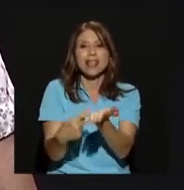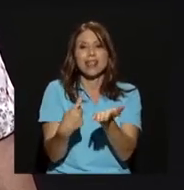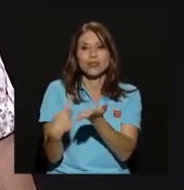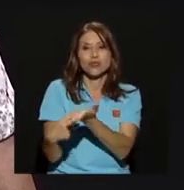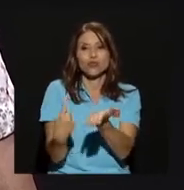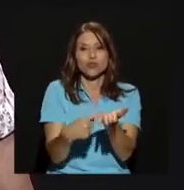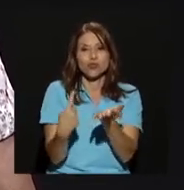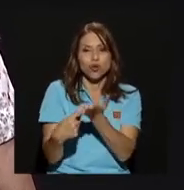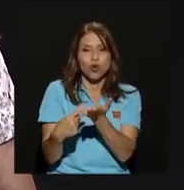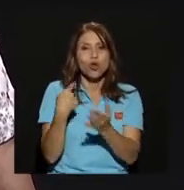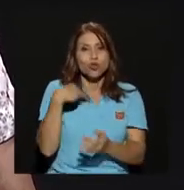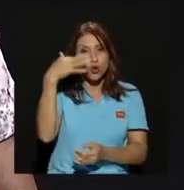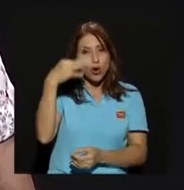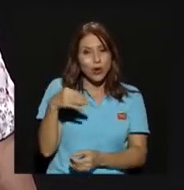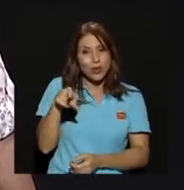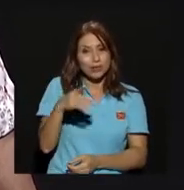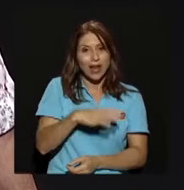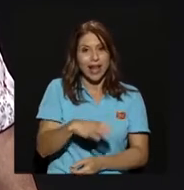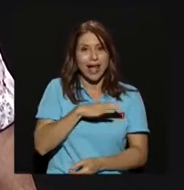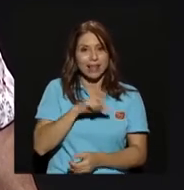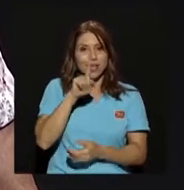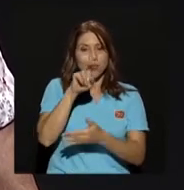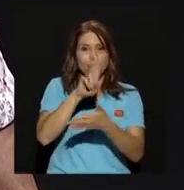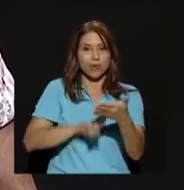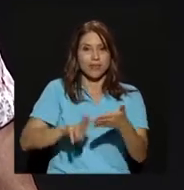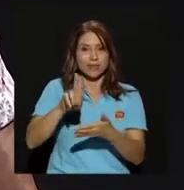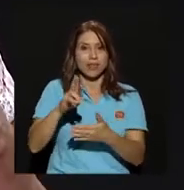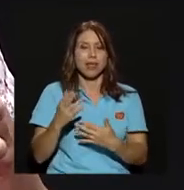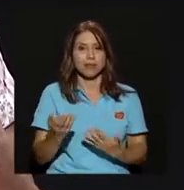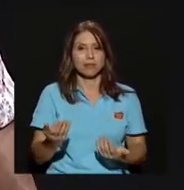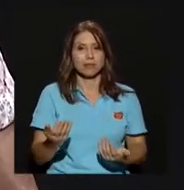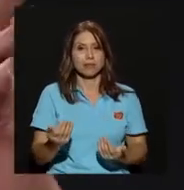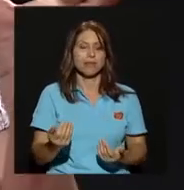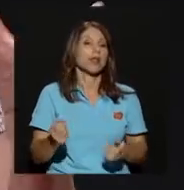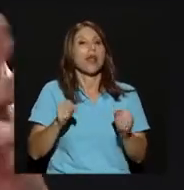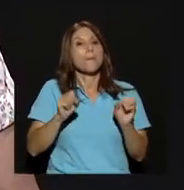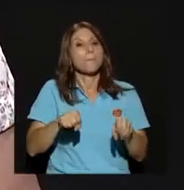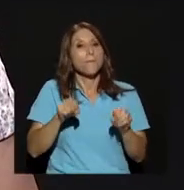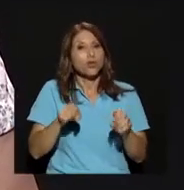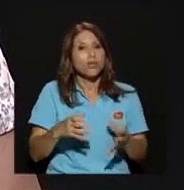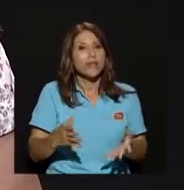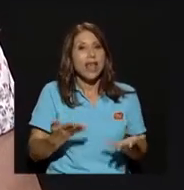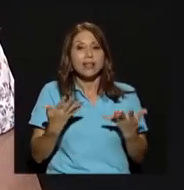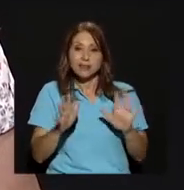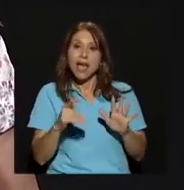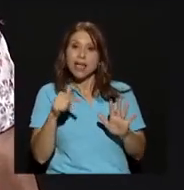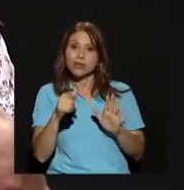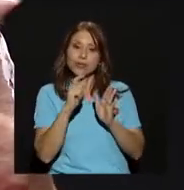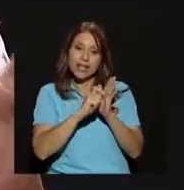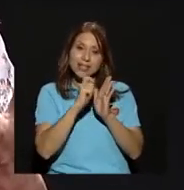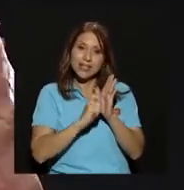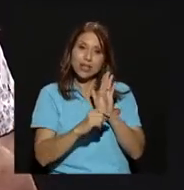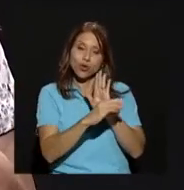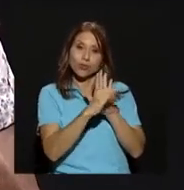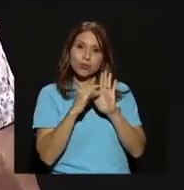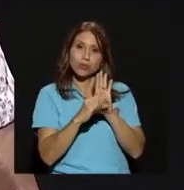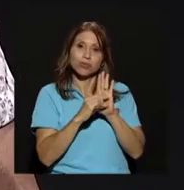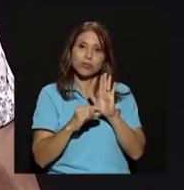que eso es lo que tiene que caracterizar a una universidad, o sea, de la posibilidad, y eso está en nuestro estatuto, ¿verdad?, la